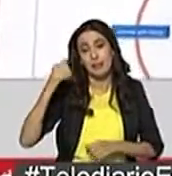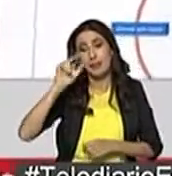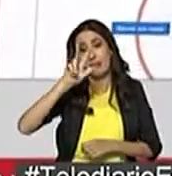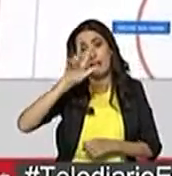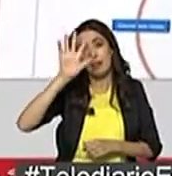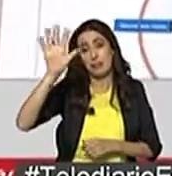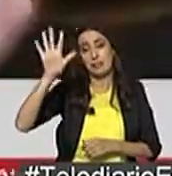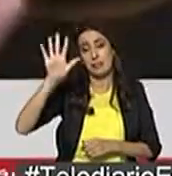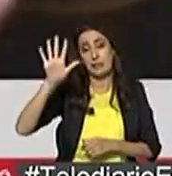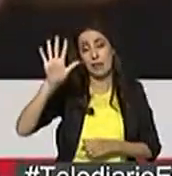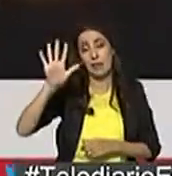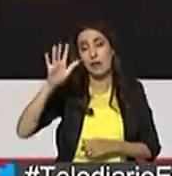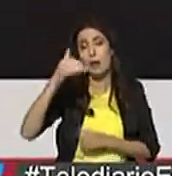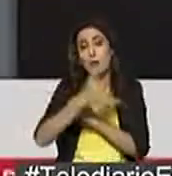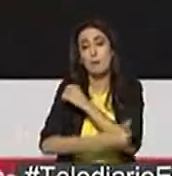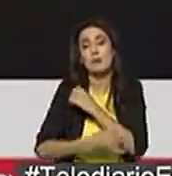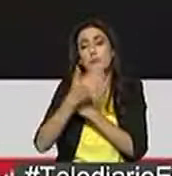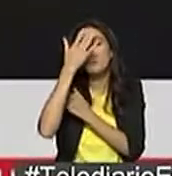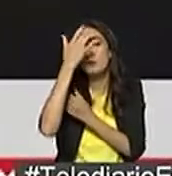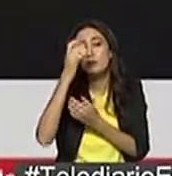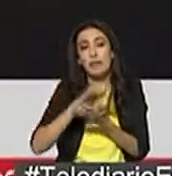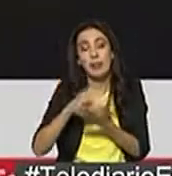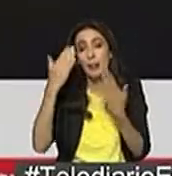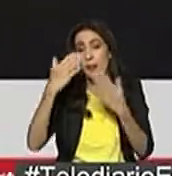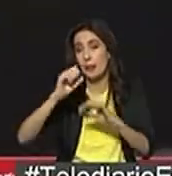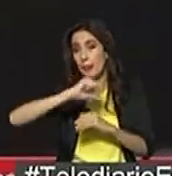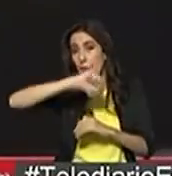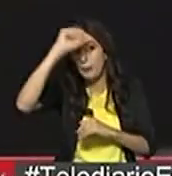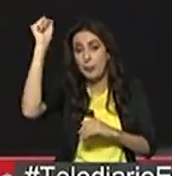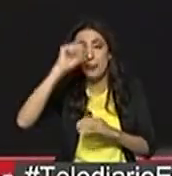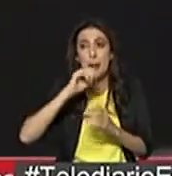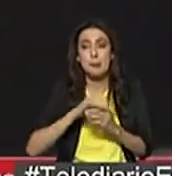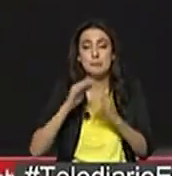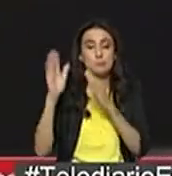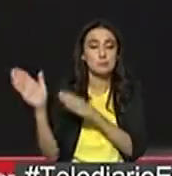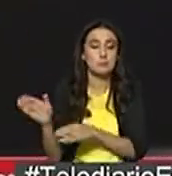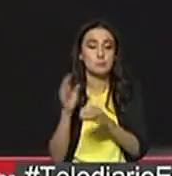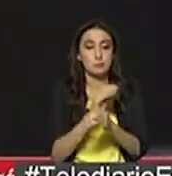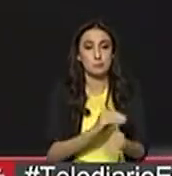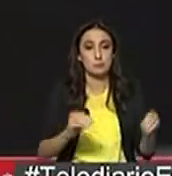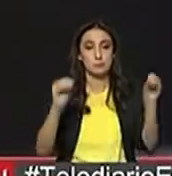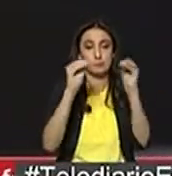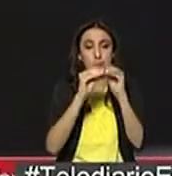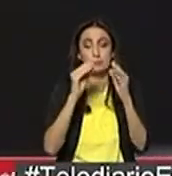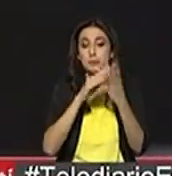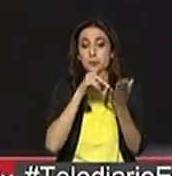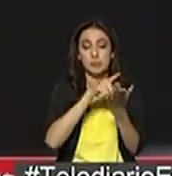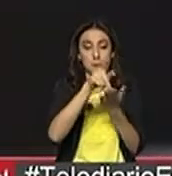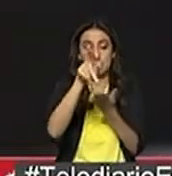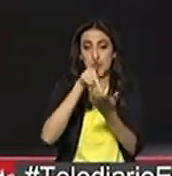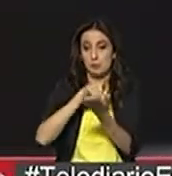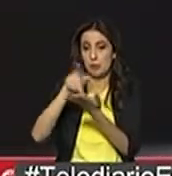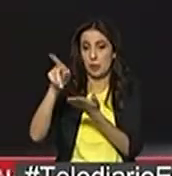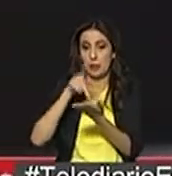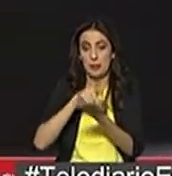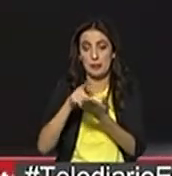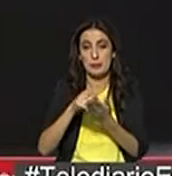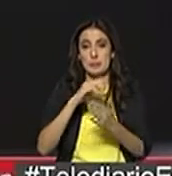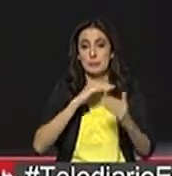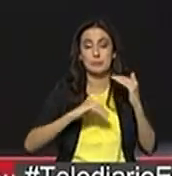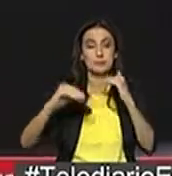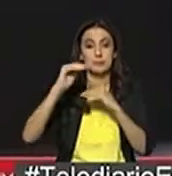las elecciones. Con base en esta cifra, el procurador solicitó una reparación integral al Estado por el triple del monto, es